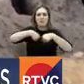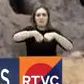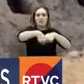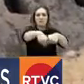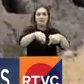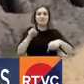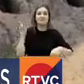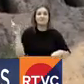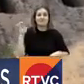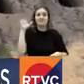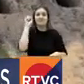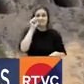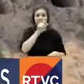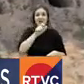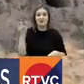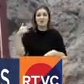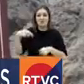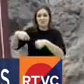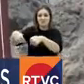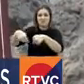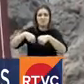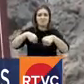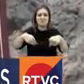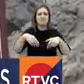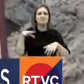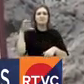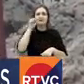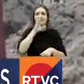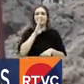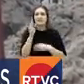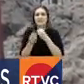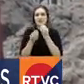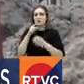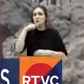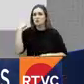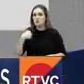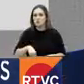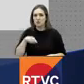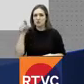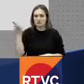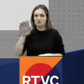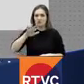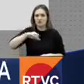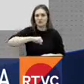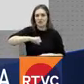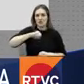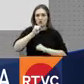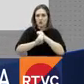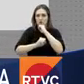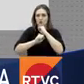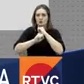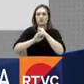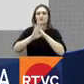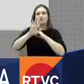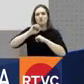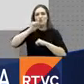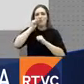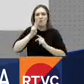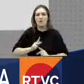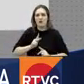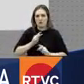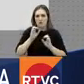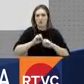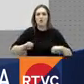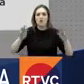y que son materia de revisión por parte de la Oficina para los Derechos Humanos de Naciones Unidas. Las Fuerzas Armadas rusas han